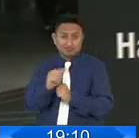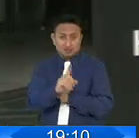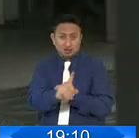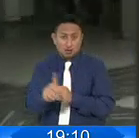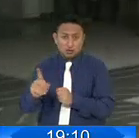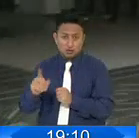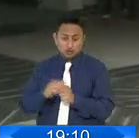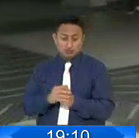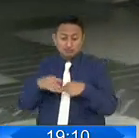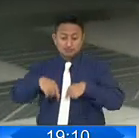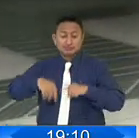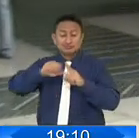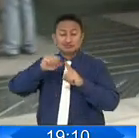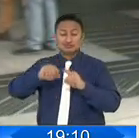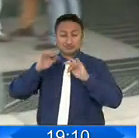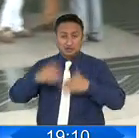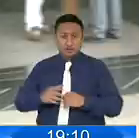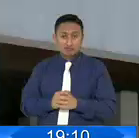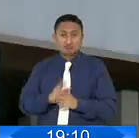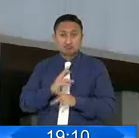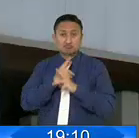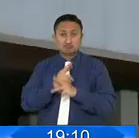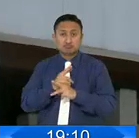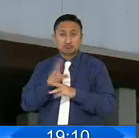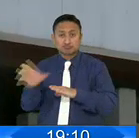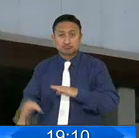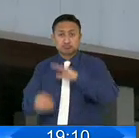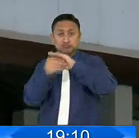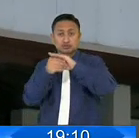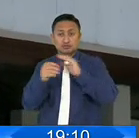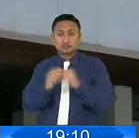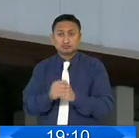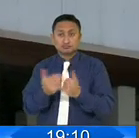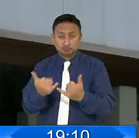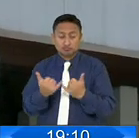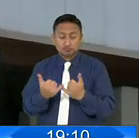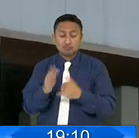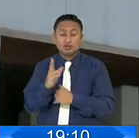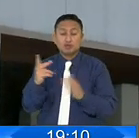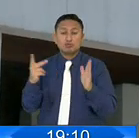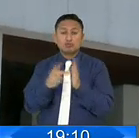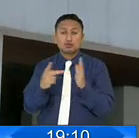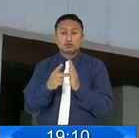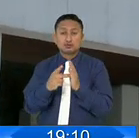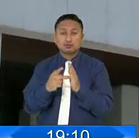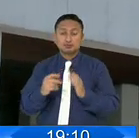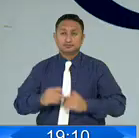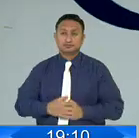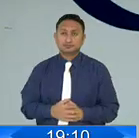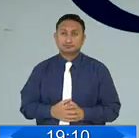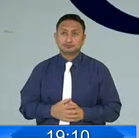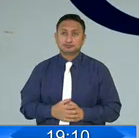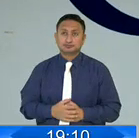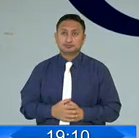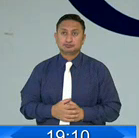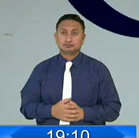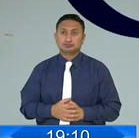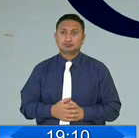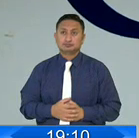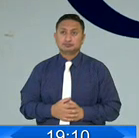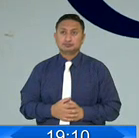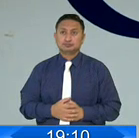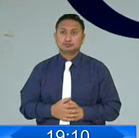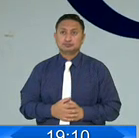se estabilice el sistema podrán subir los resultados. Lo que viene es establecer los puntajes dentro de esta fase.